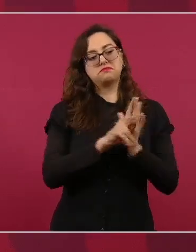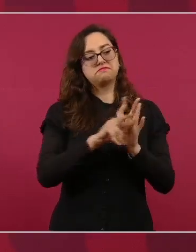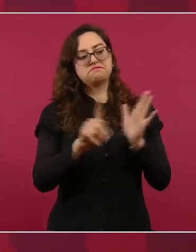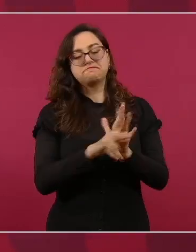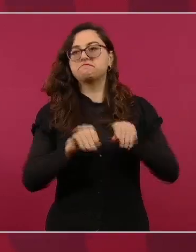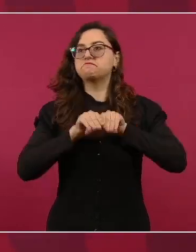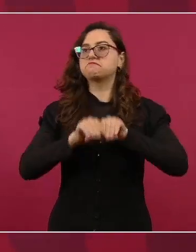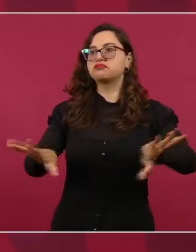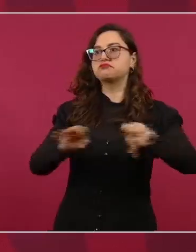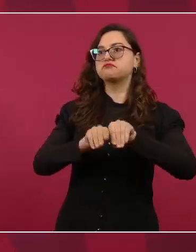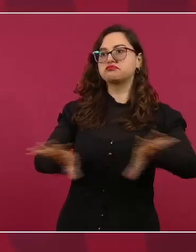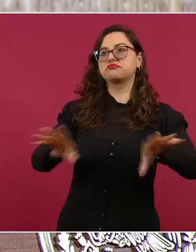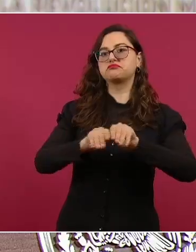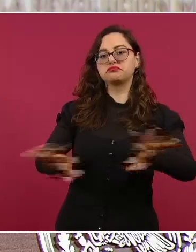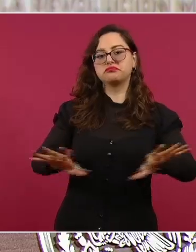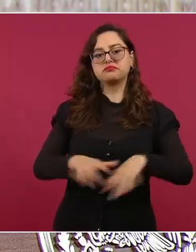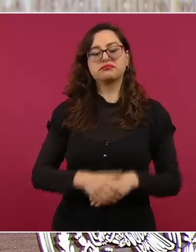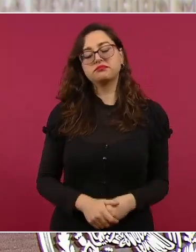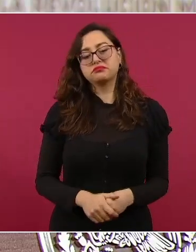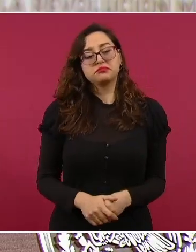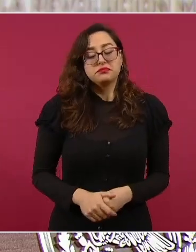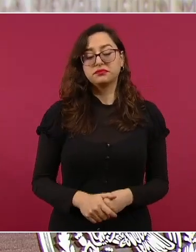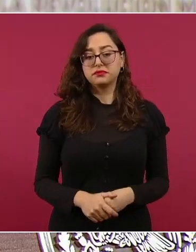o oficioso.